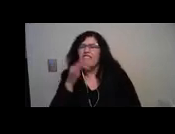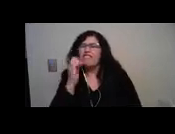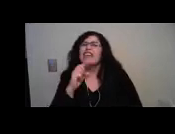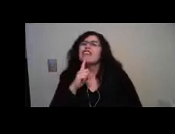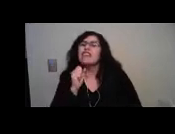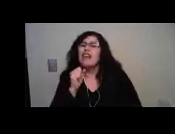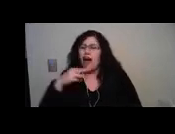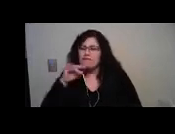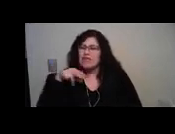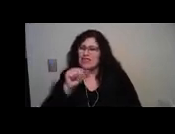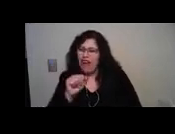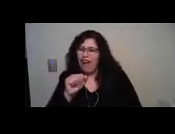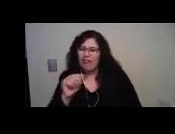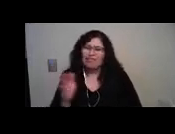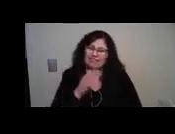¿ya?